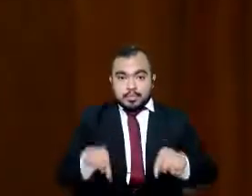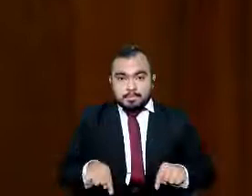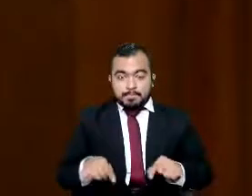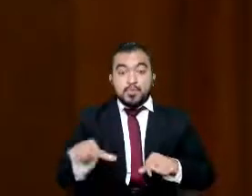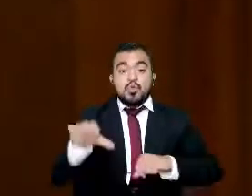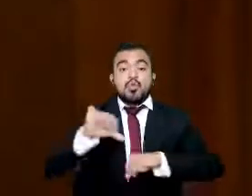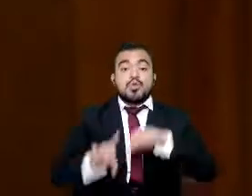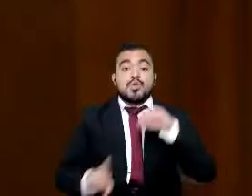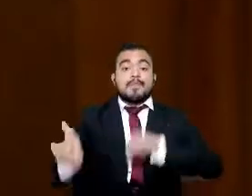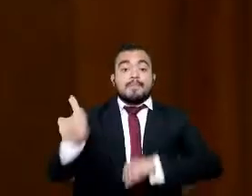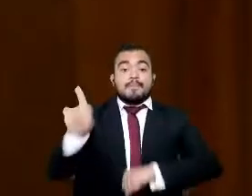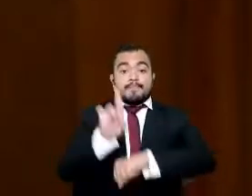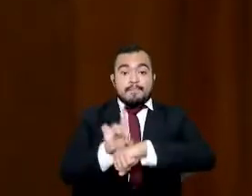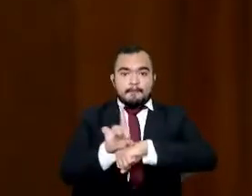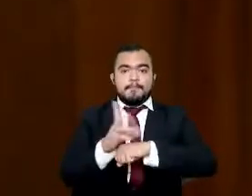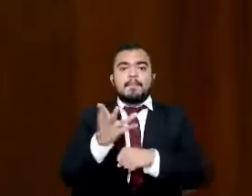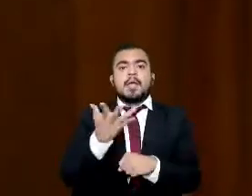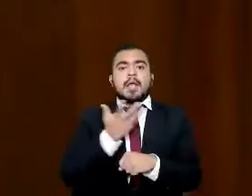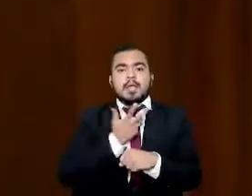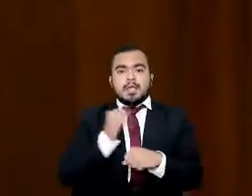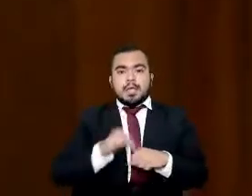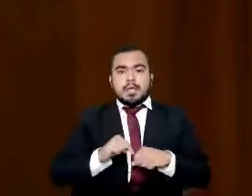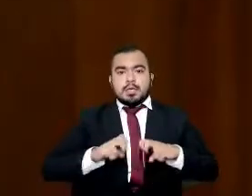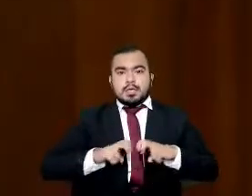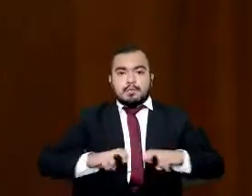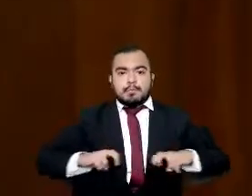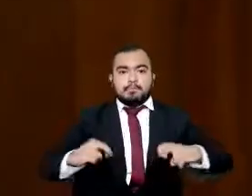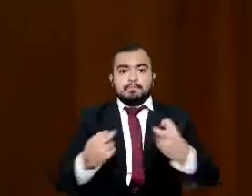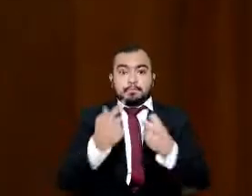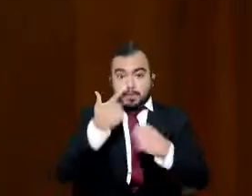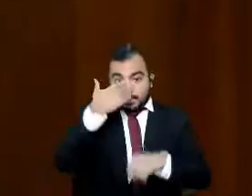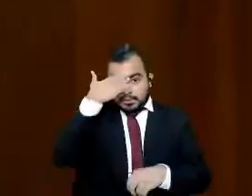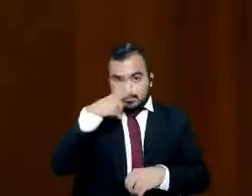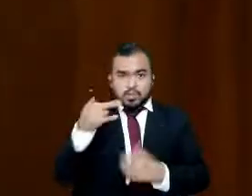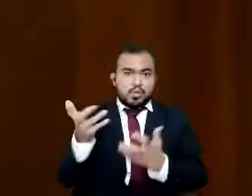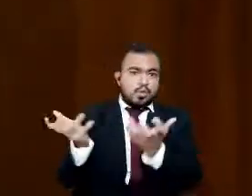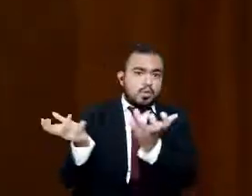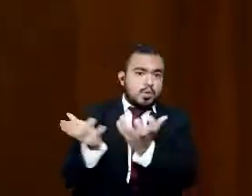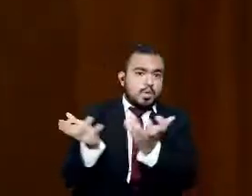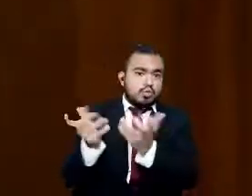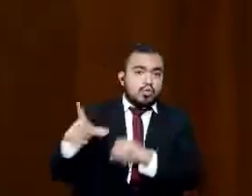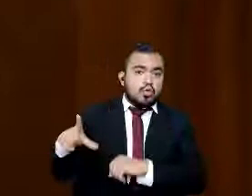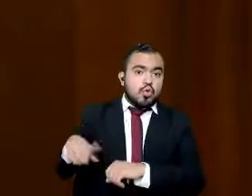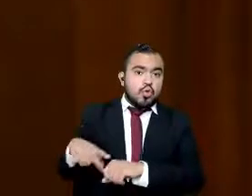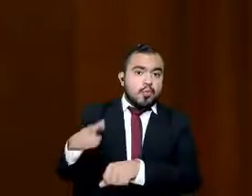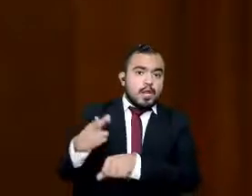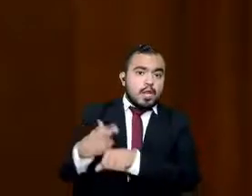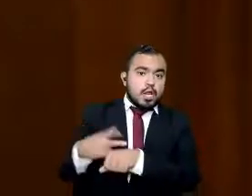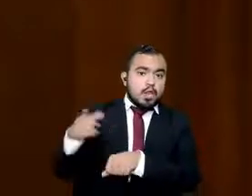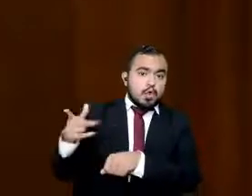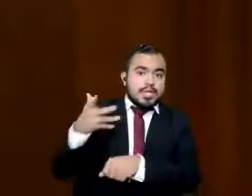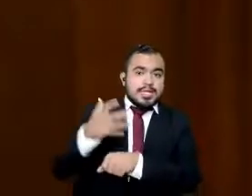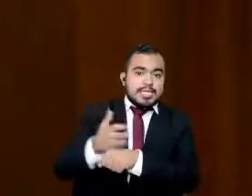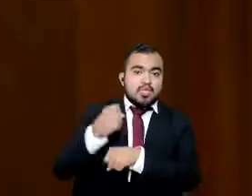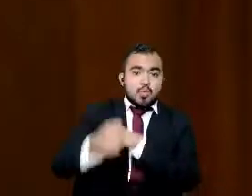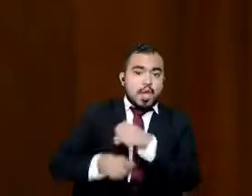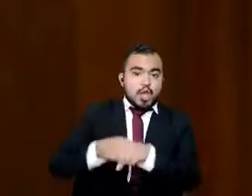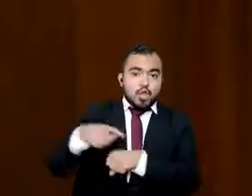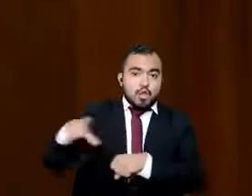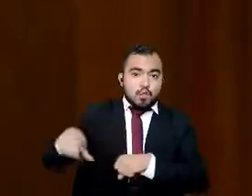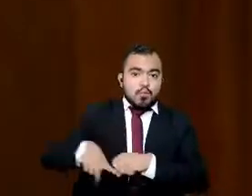encontramos aquí para conocer las acciones del gobernador en su quinto año de gobierno en materia de movilidad.